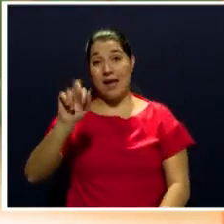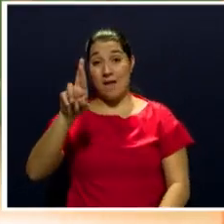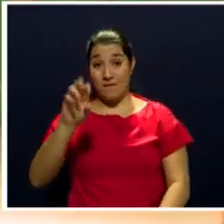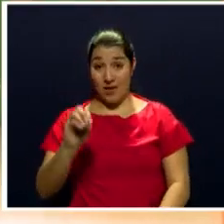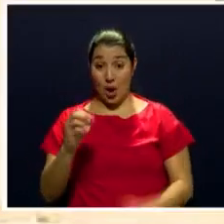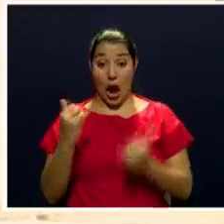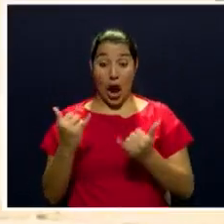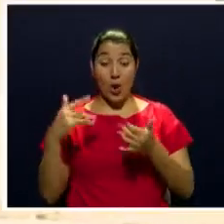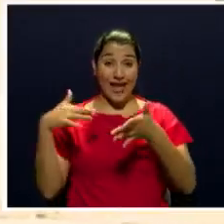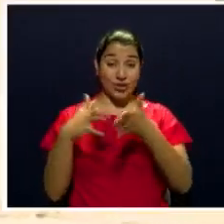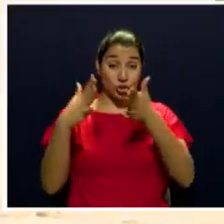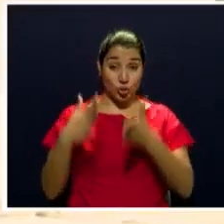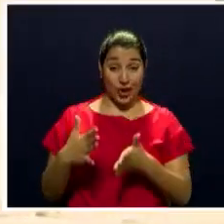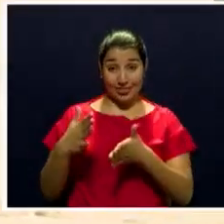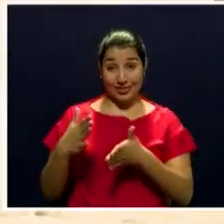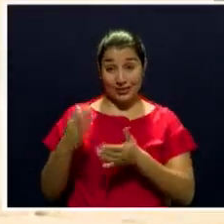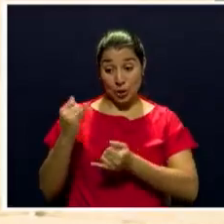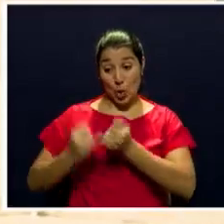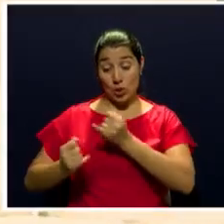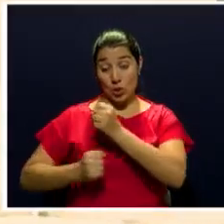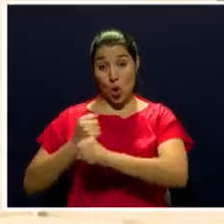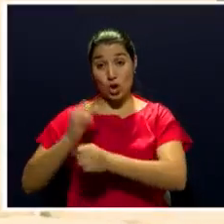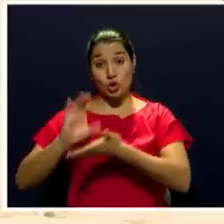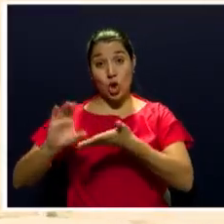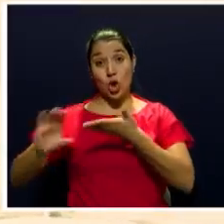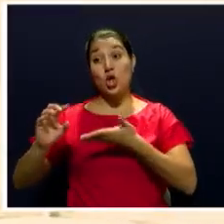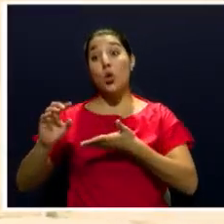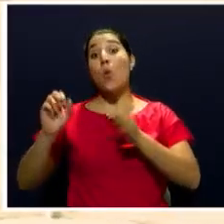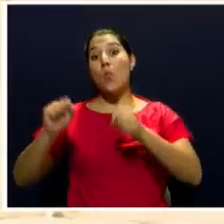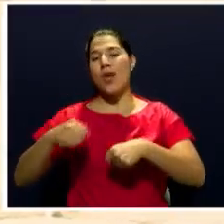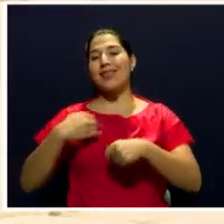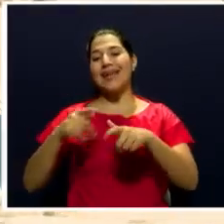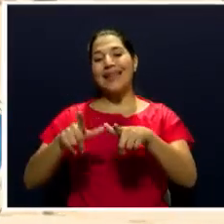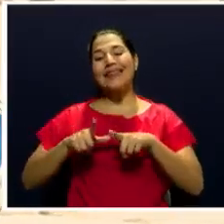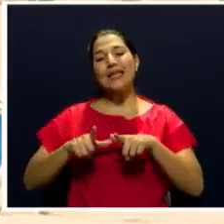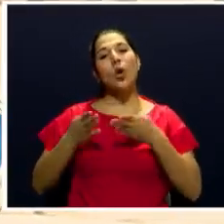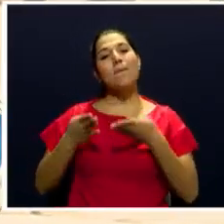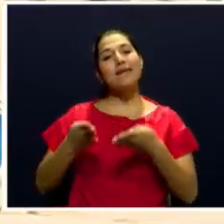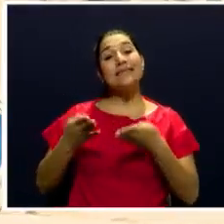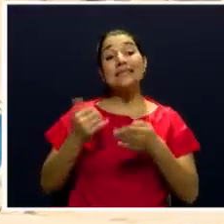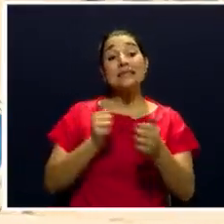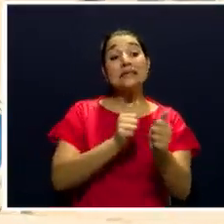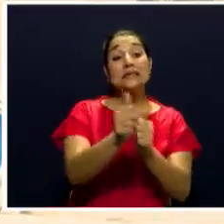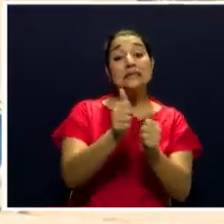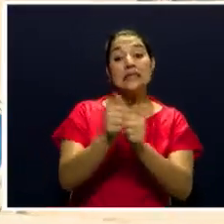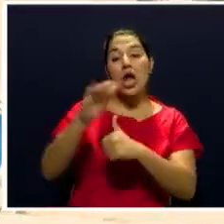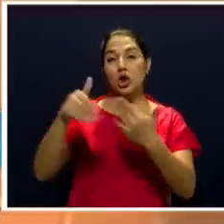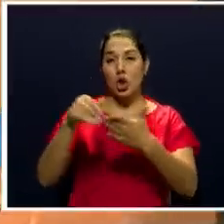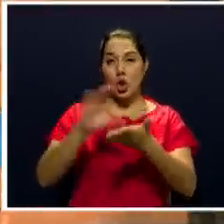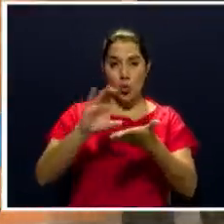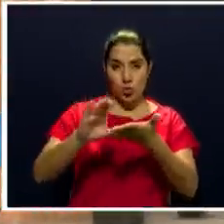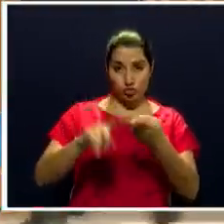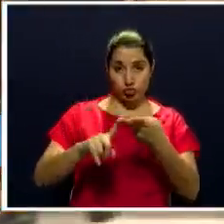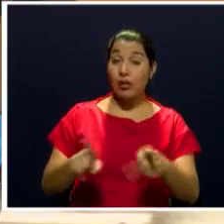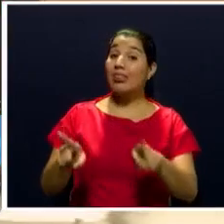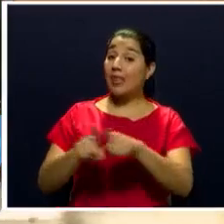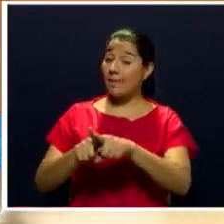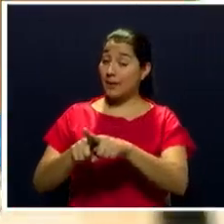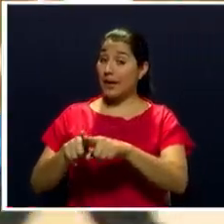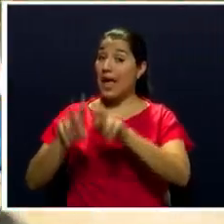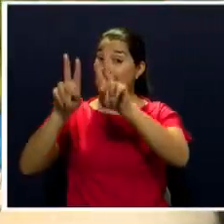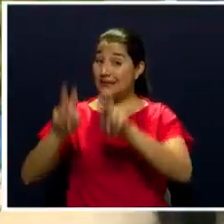11º solo obtendrán el título de bachiller en educación media si aprueban todas las asignaturas, incluyendo el dominio de la lengua extranjera